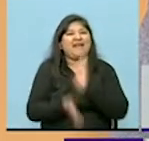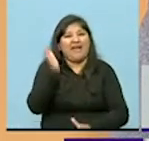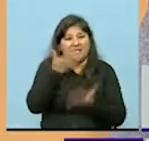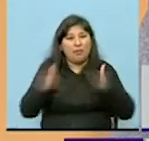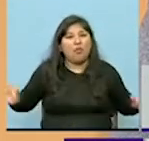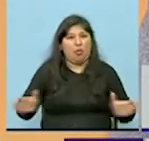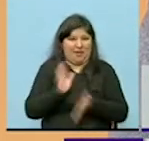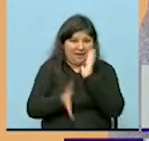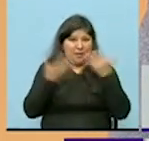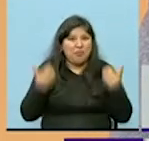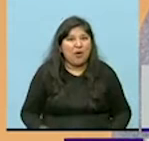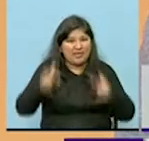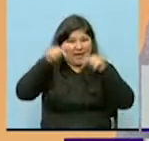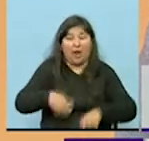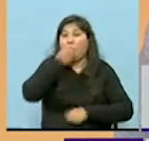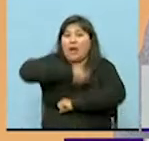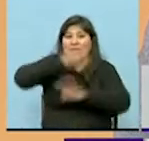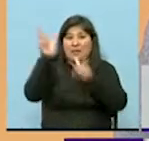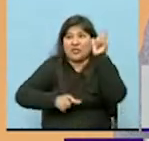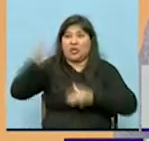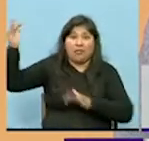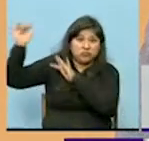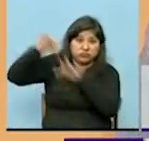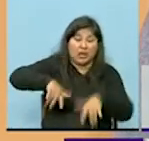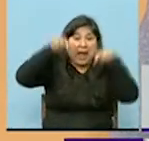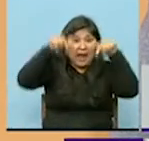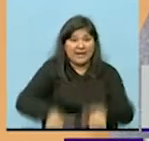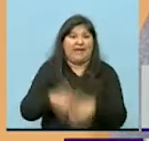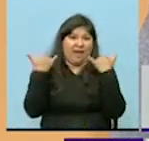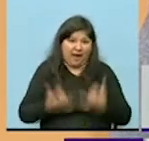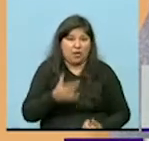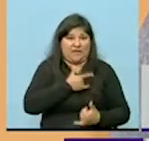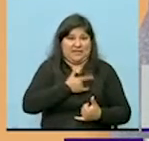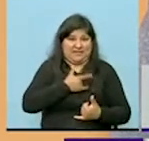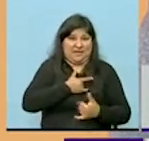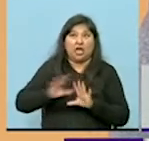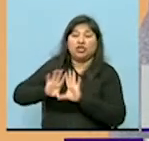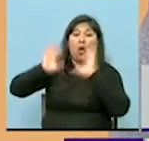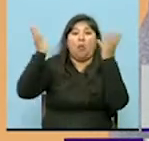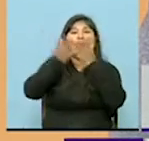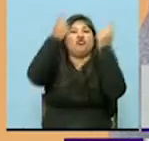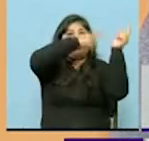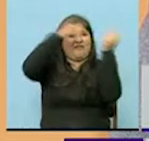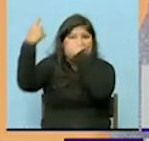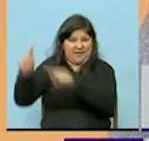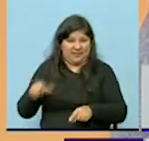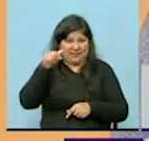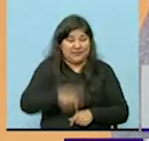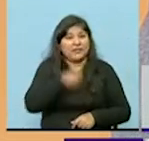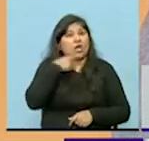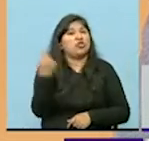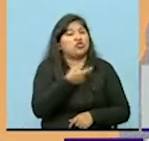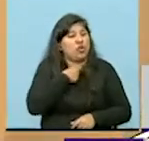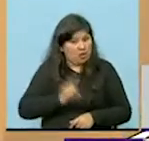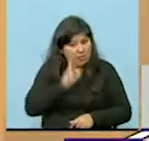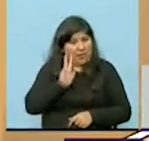y creo que ese país que a mí me enorgullece no lo tenemos que perder ahora el discurso de que es ineficiente en la